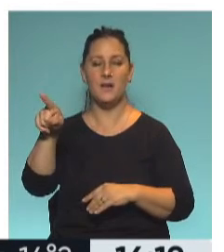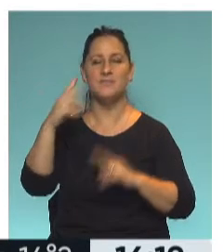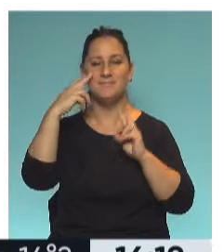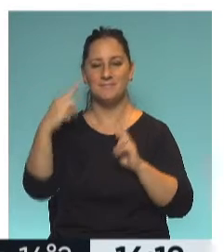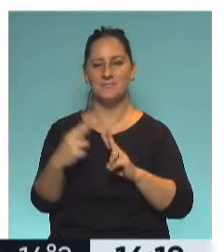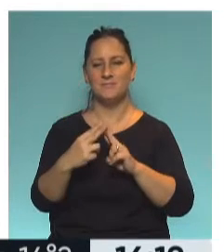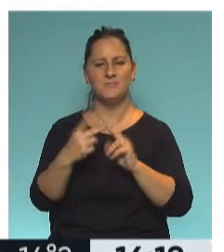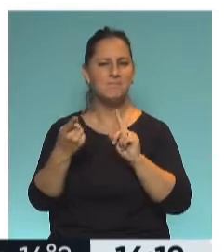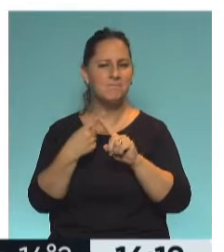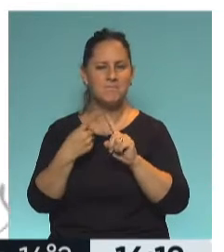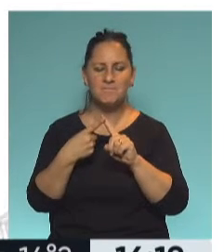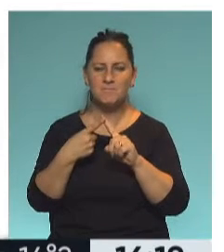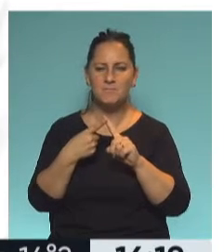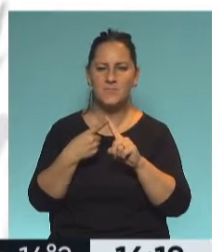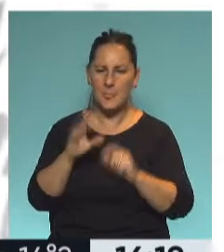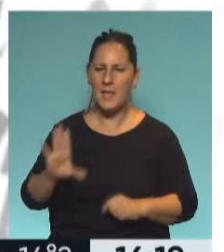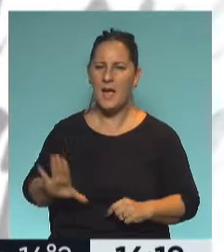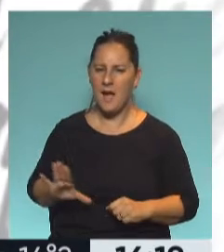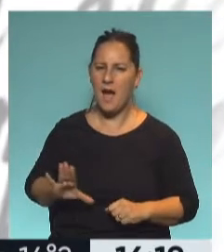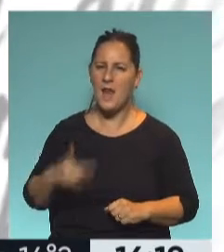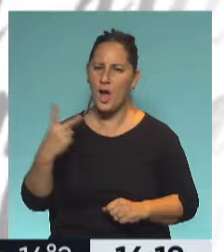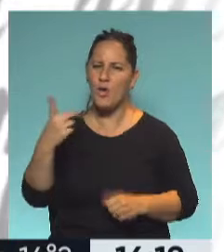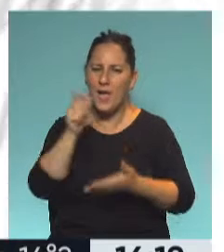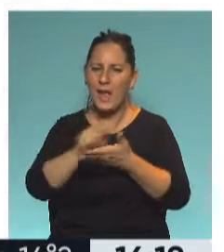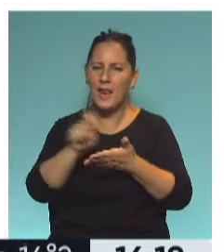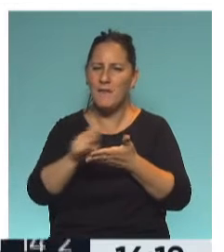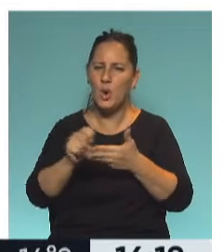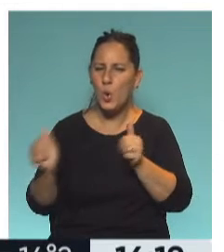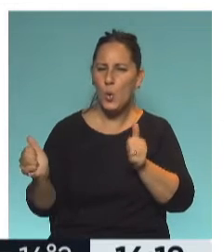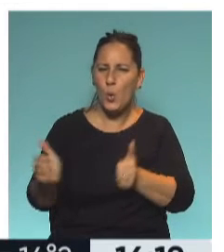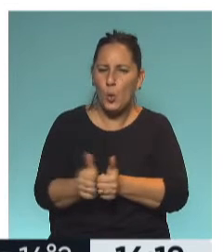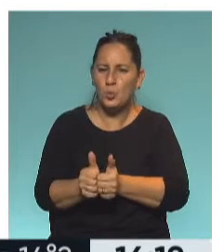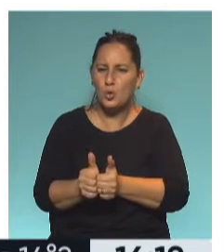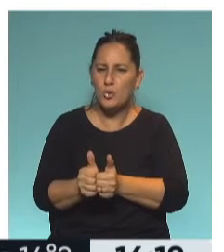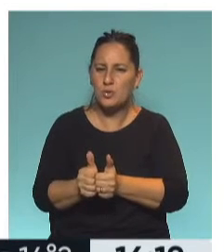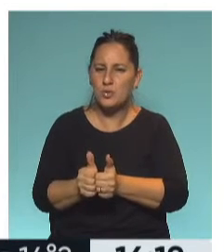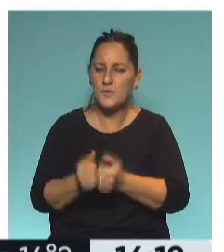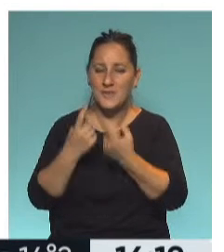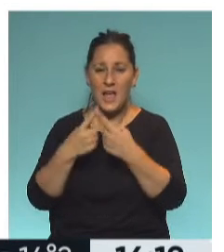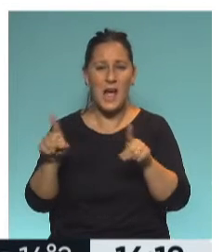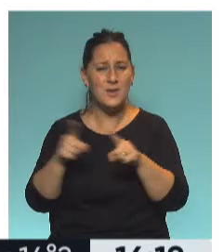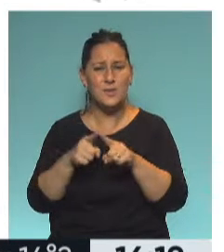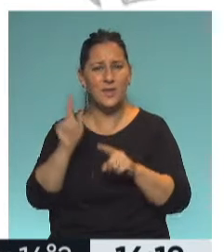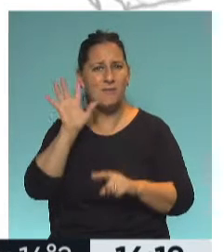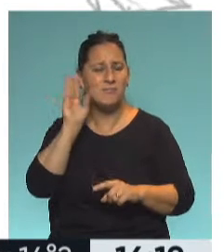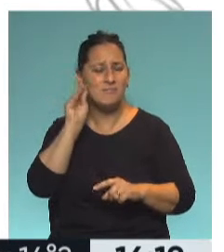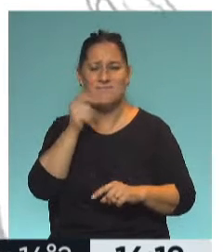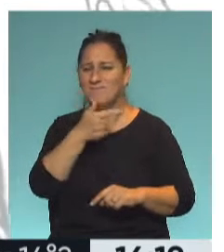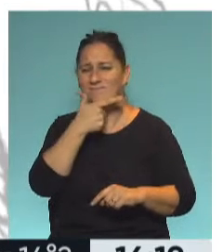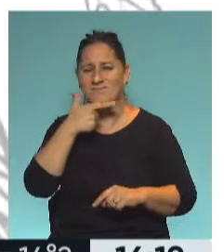ahí se dio como las ganas de alguna vez componer algo. Bueno, se dio esta canción que, bueno, que la verdad que quedó muy linda, y yo feliz, ¿no?